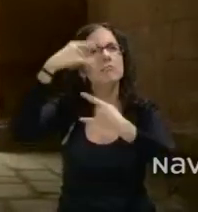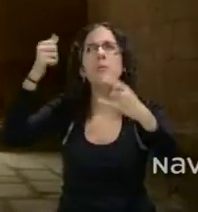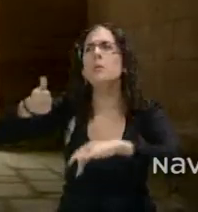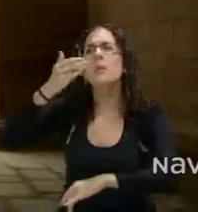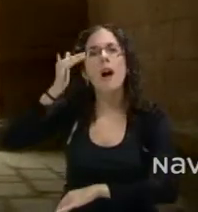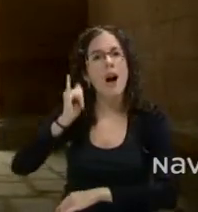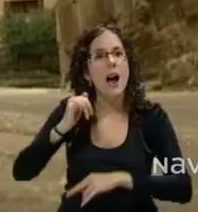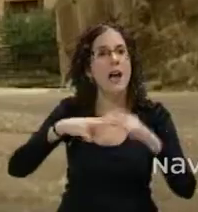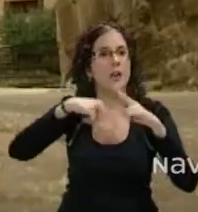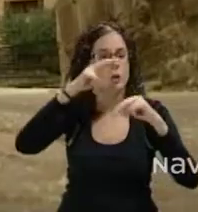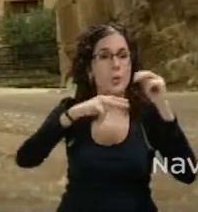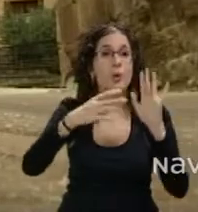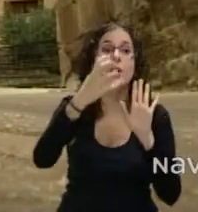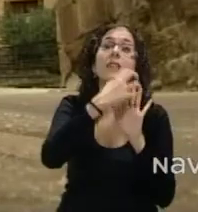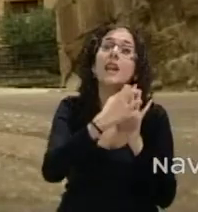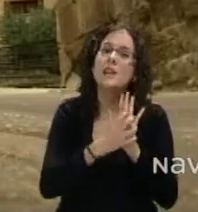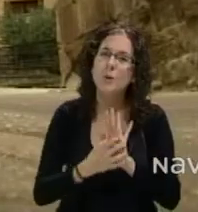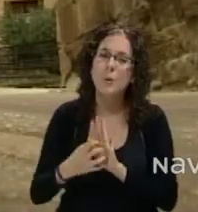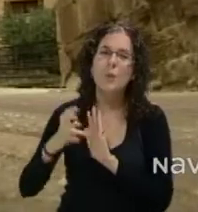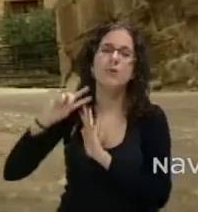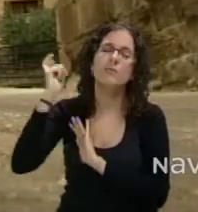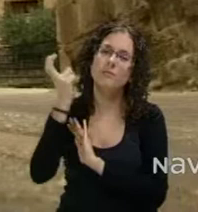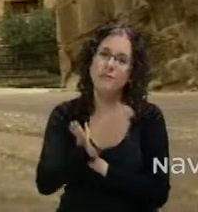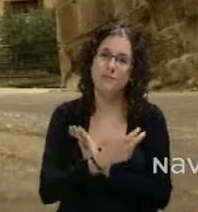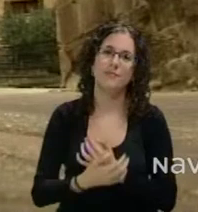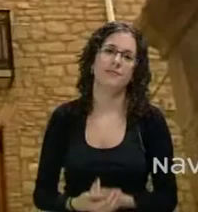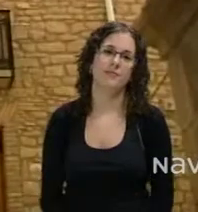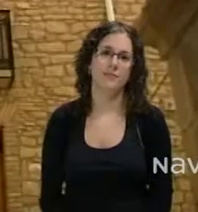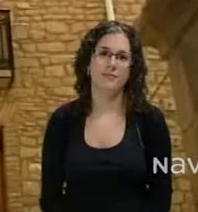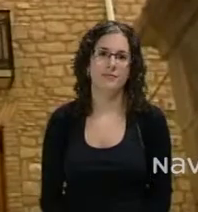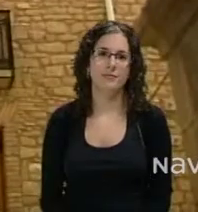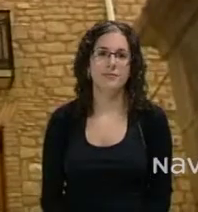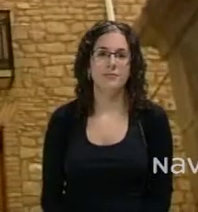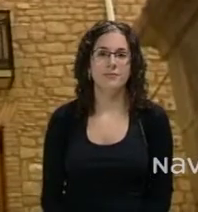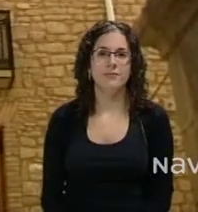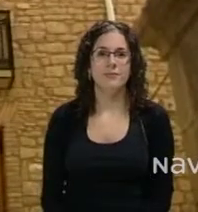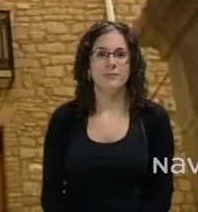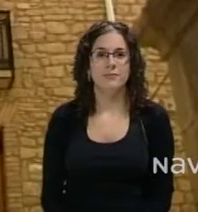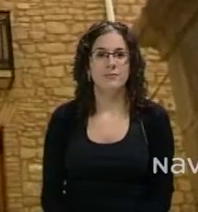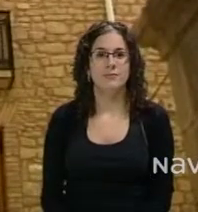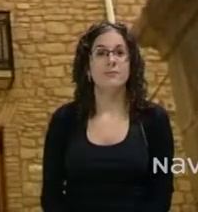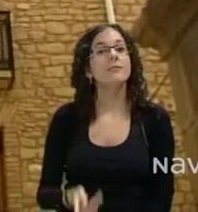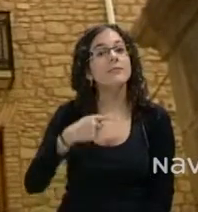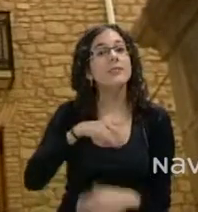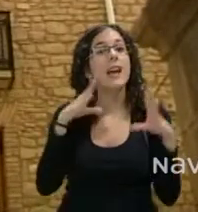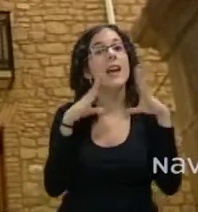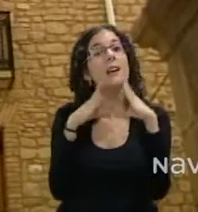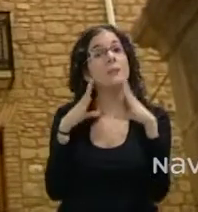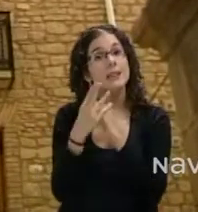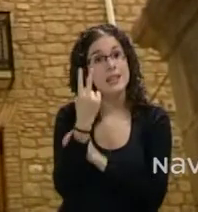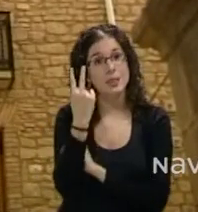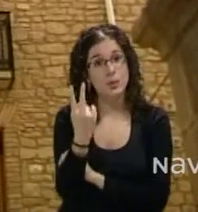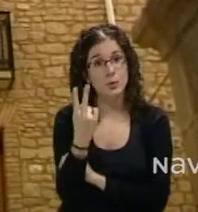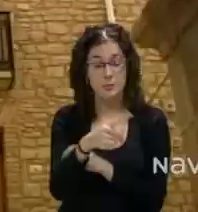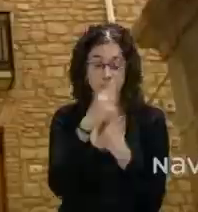de escudos que todavía recuerdan el esplendor que un día tuvo. Tenemos también dos ermitas. Una